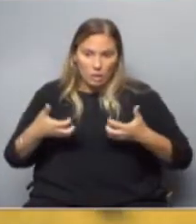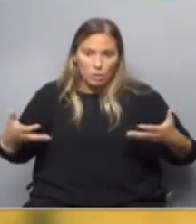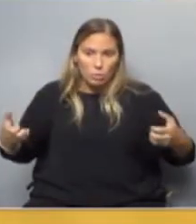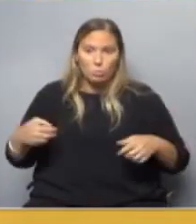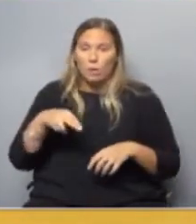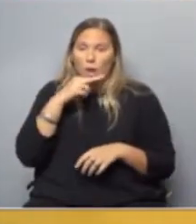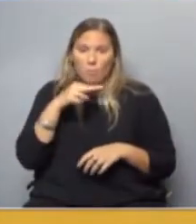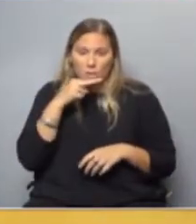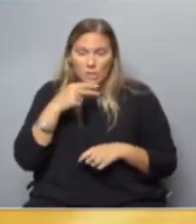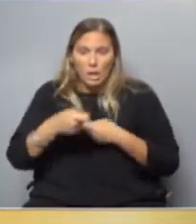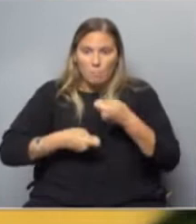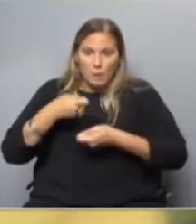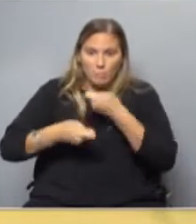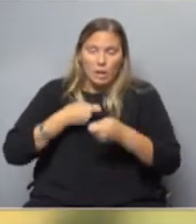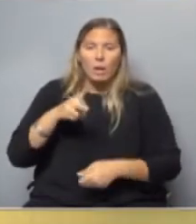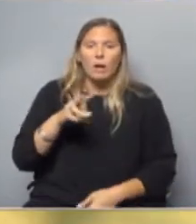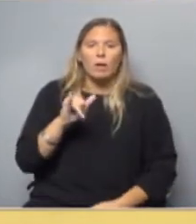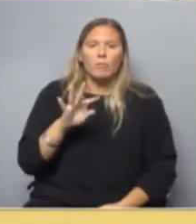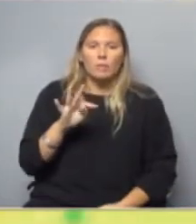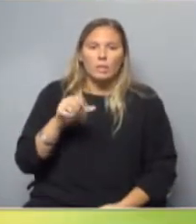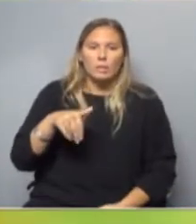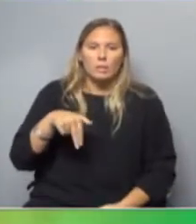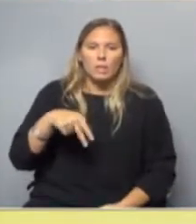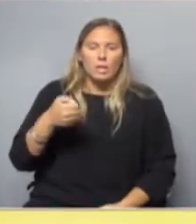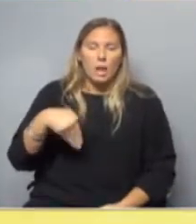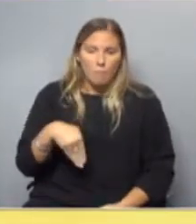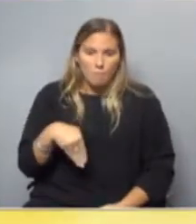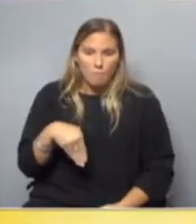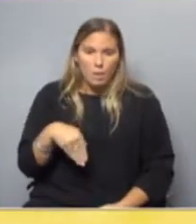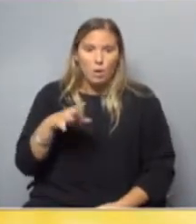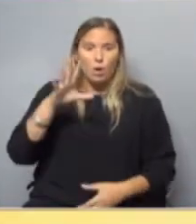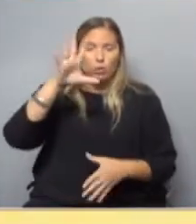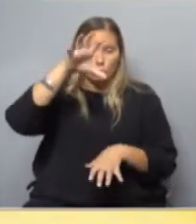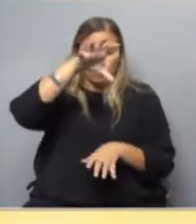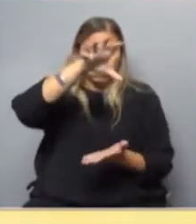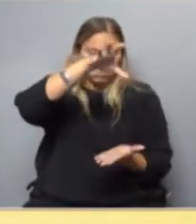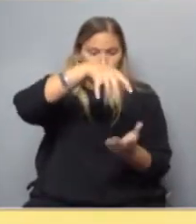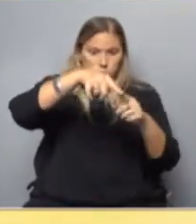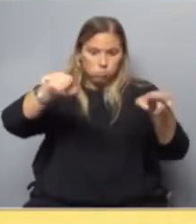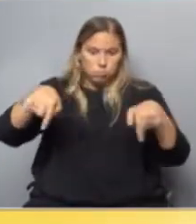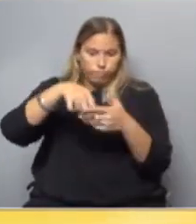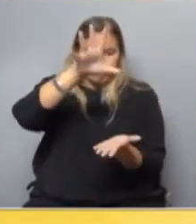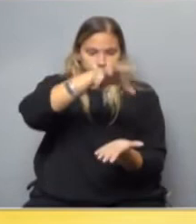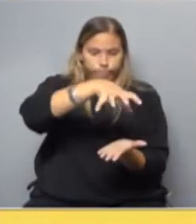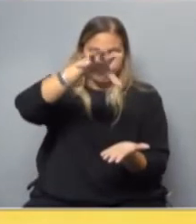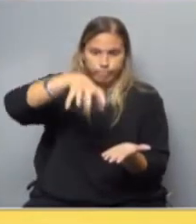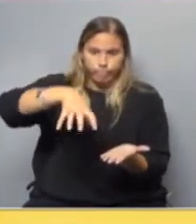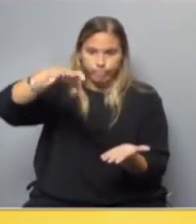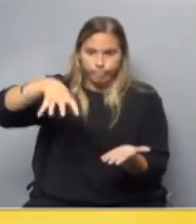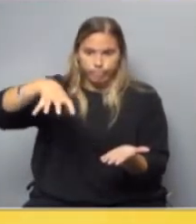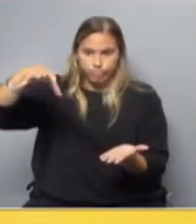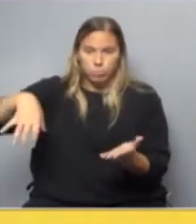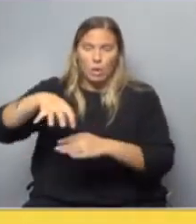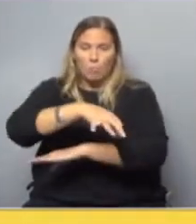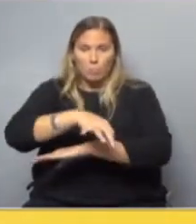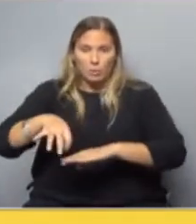construida en Vietnam completamente. Los contenedores, todo el programa arquitectónico dentro del